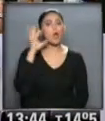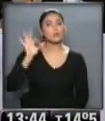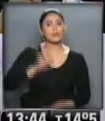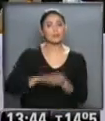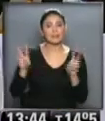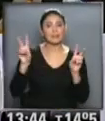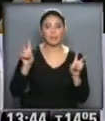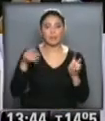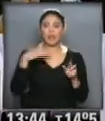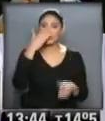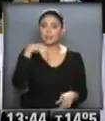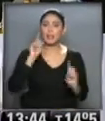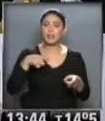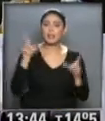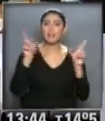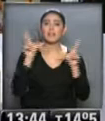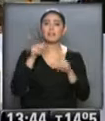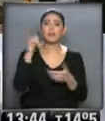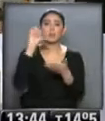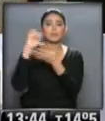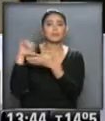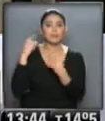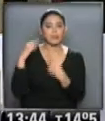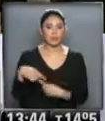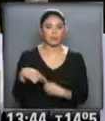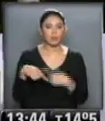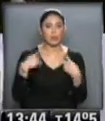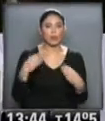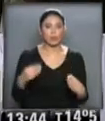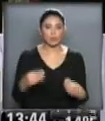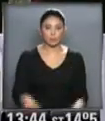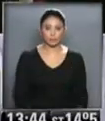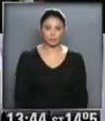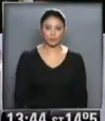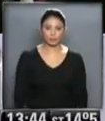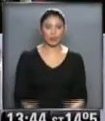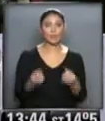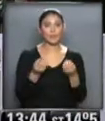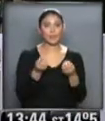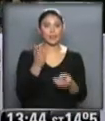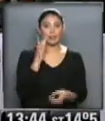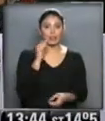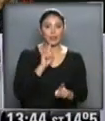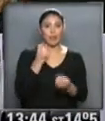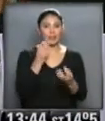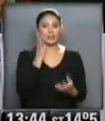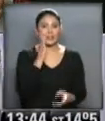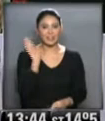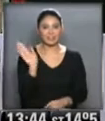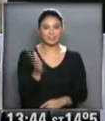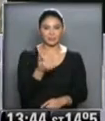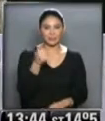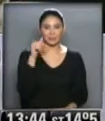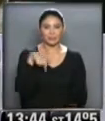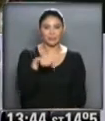los desafíos que enfrentan las televisiones regionales. Bueno, buenos días, buenas tardes ya, ¿no? A todo el